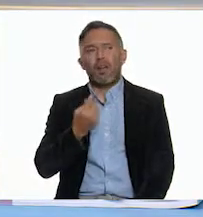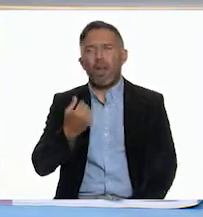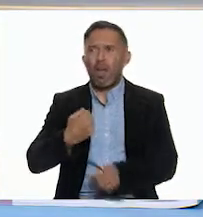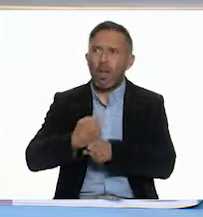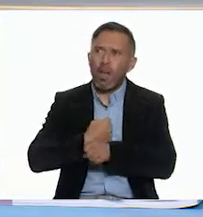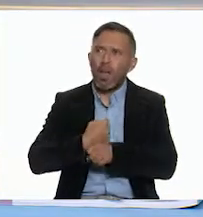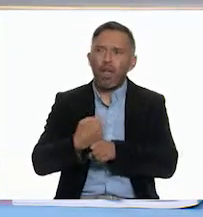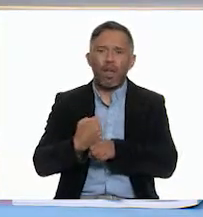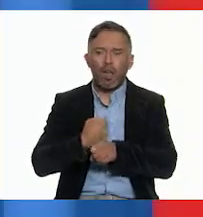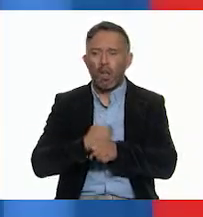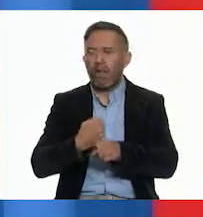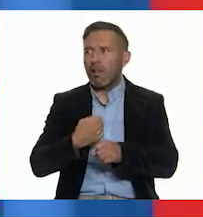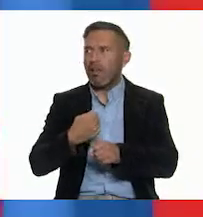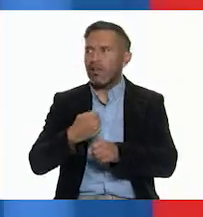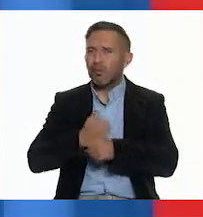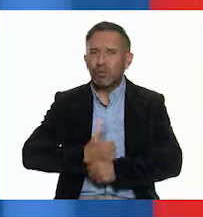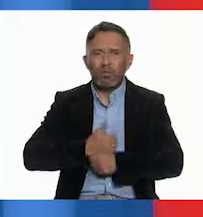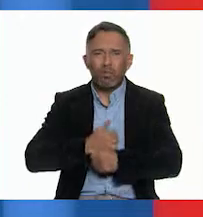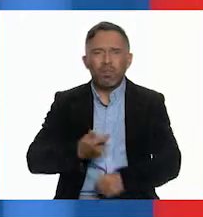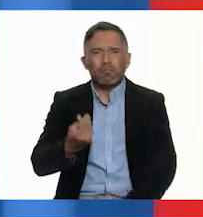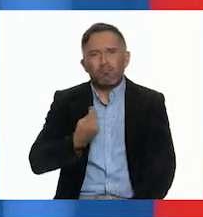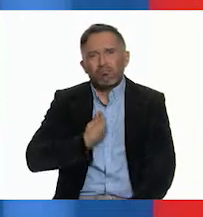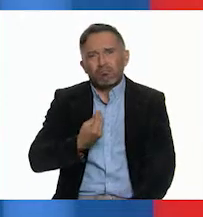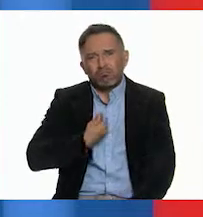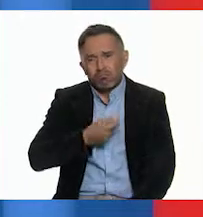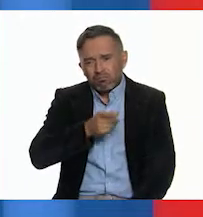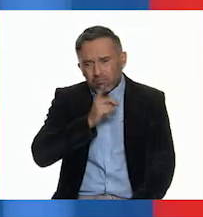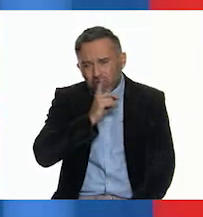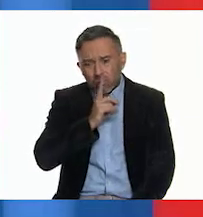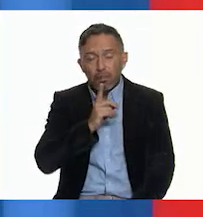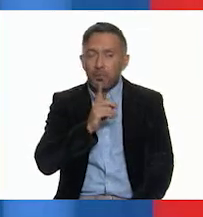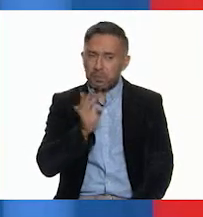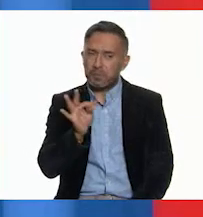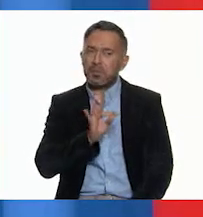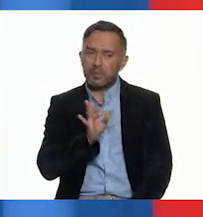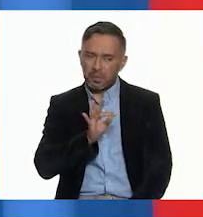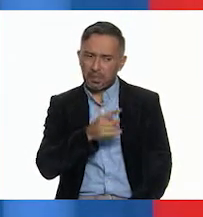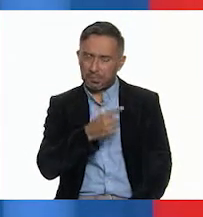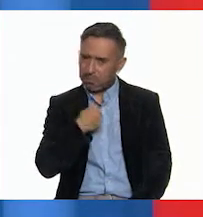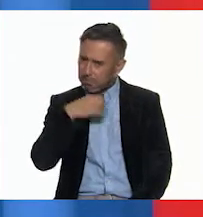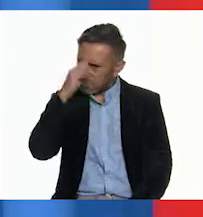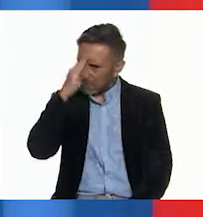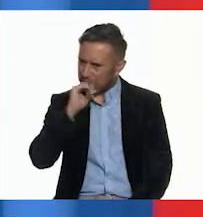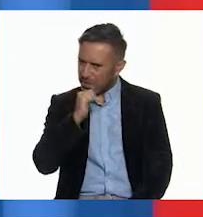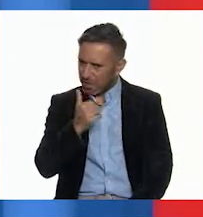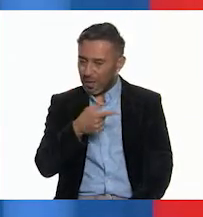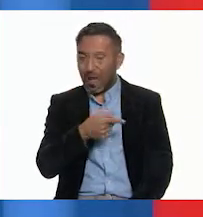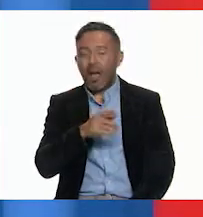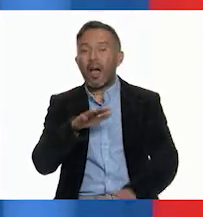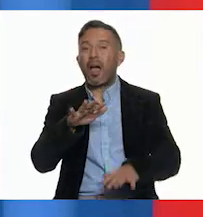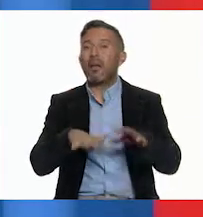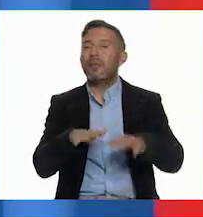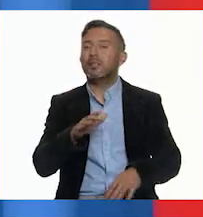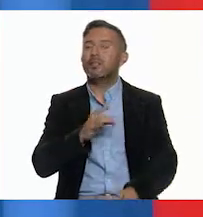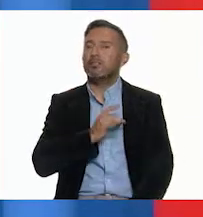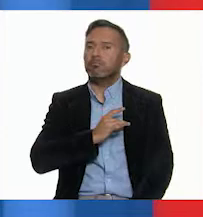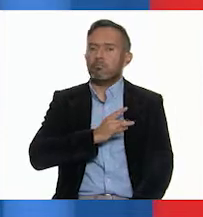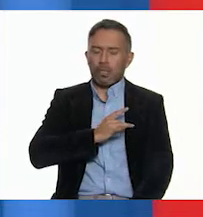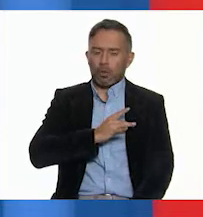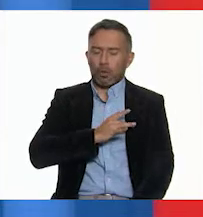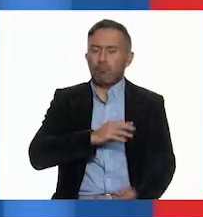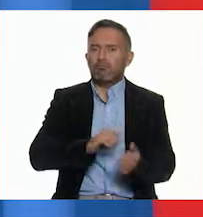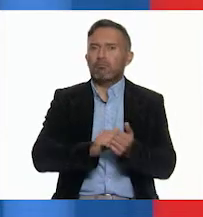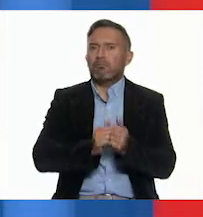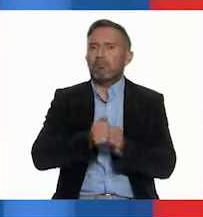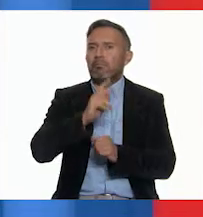les hacía. Es posible, Raulito. No lo había pensado. Muchas veces las emociones como el miedo se convierten en terror